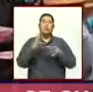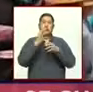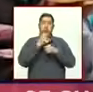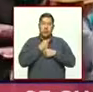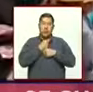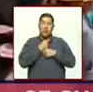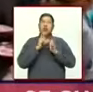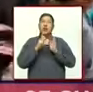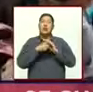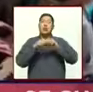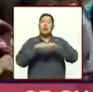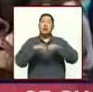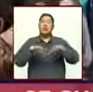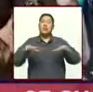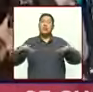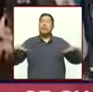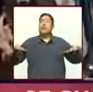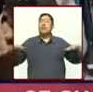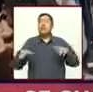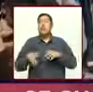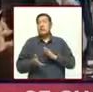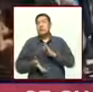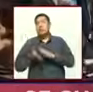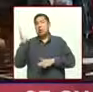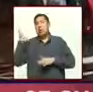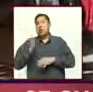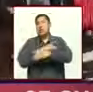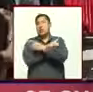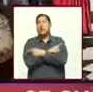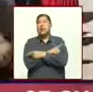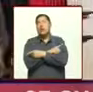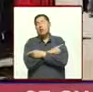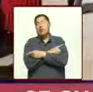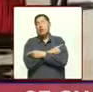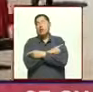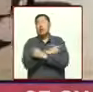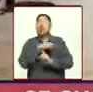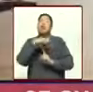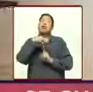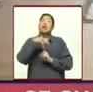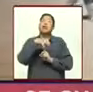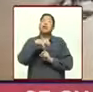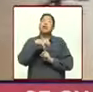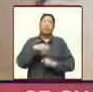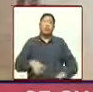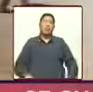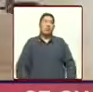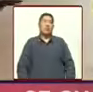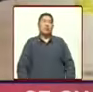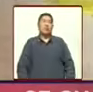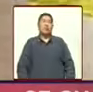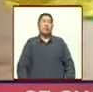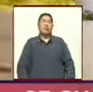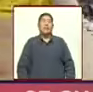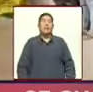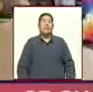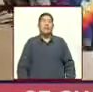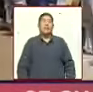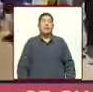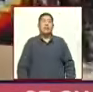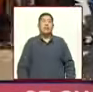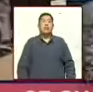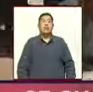posterior desconcentración para que los marchistas como tal vayan a descansar al coliseo que se les ha asignado.